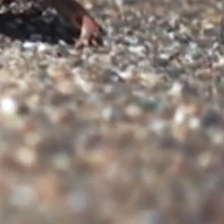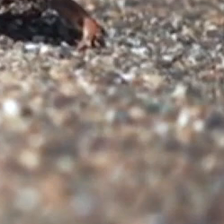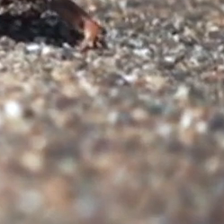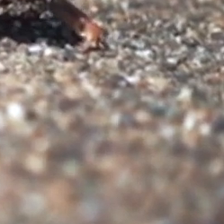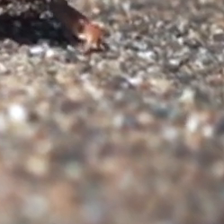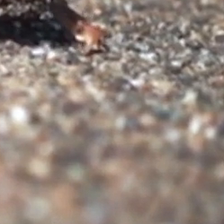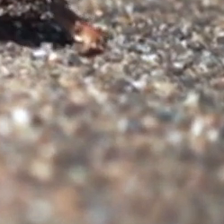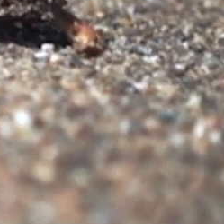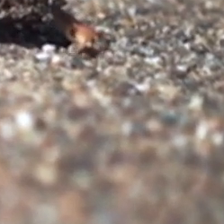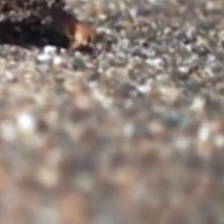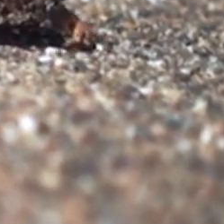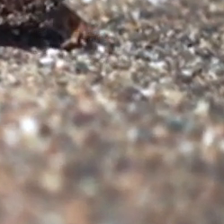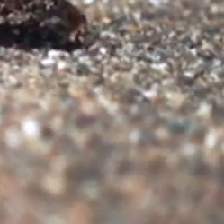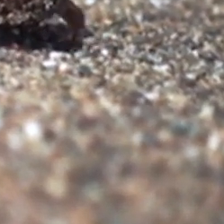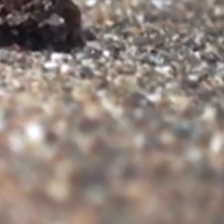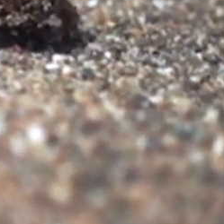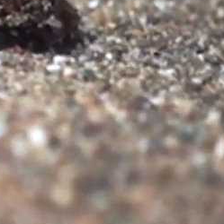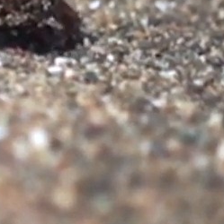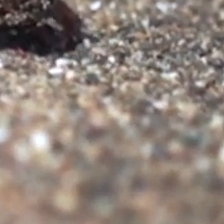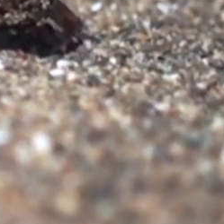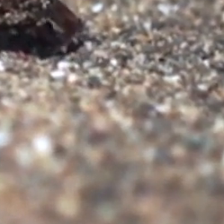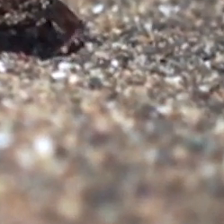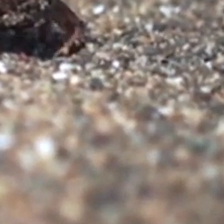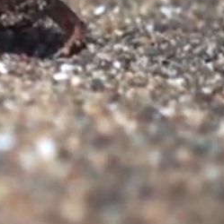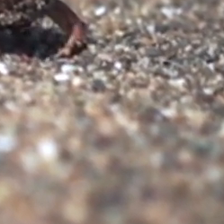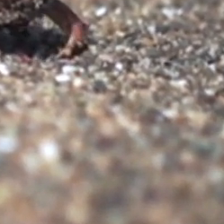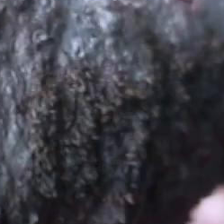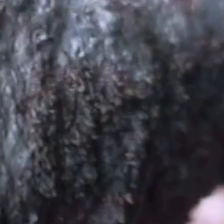No se trata sobre cuál sea el más rápido,